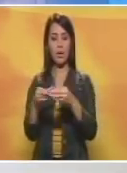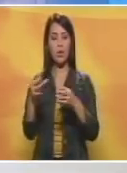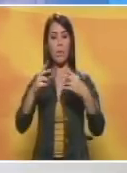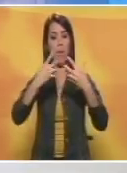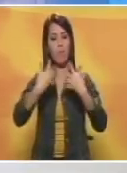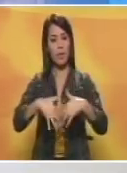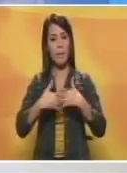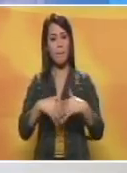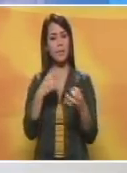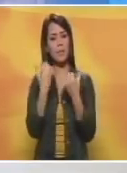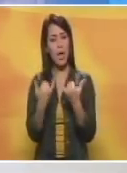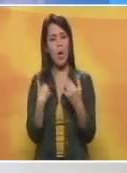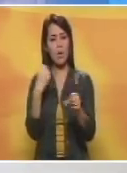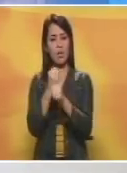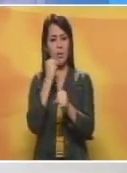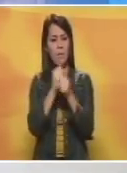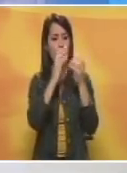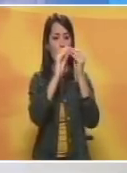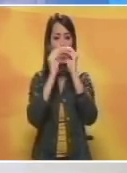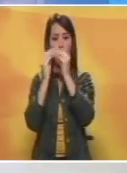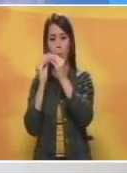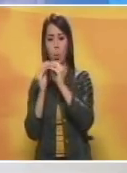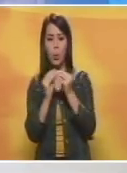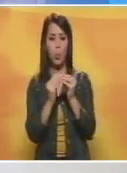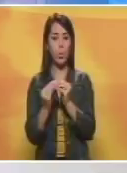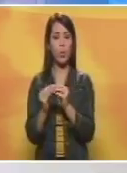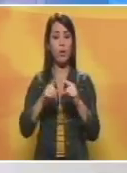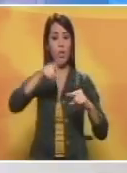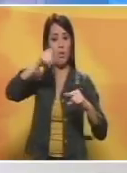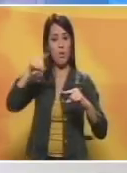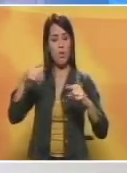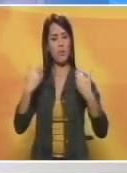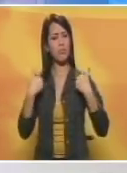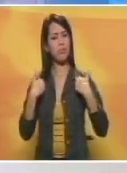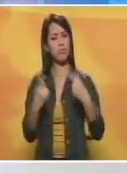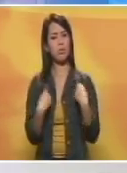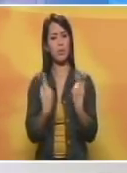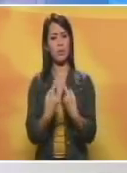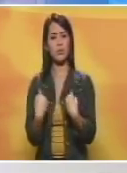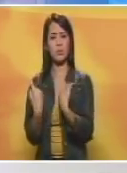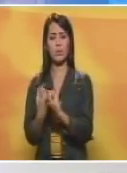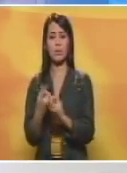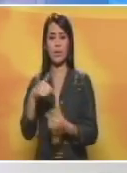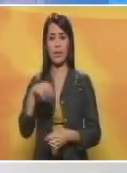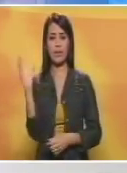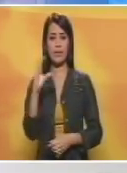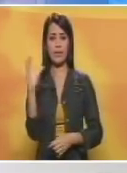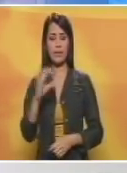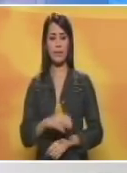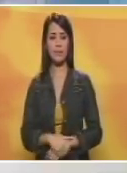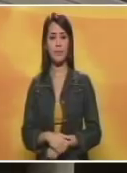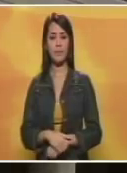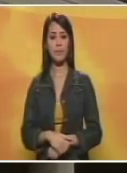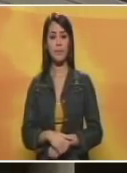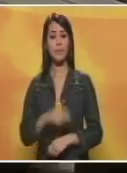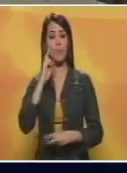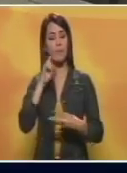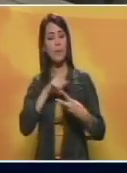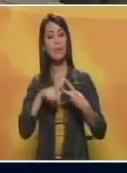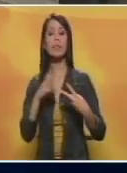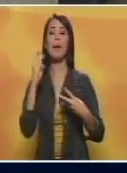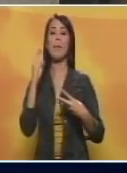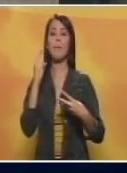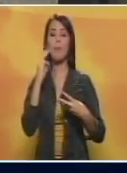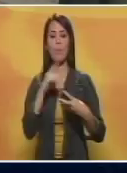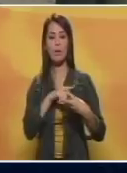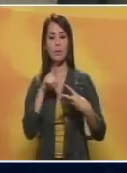la empresa se encuentra trabajando en solventar la avería en el circuito ocaña na que afectó varios sectores de la ciudad capital altavista brisas de propatria el